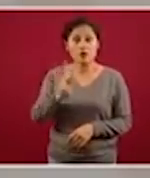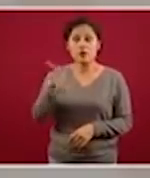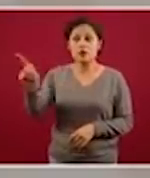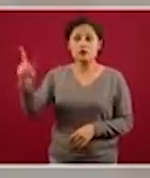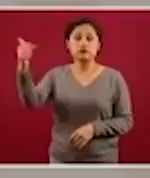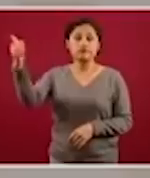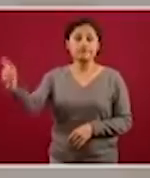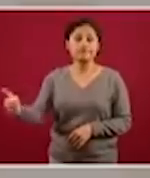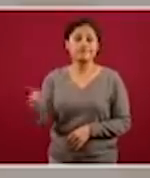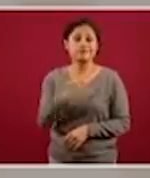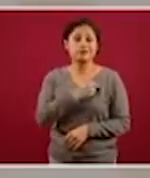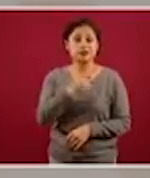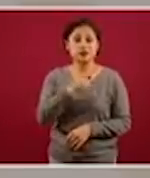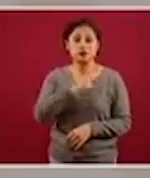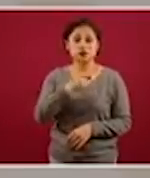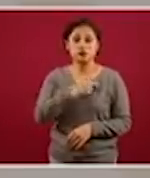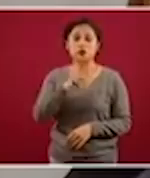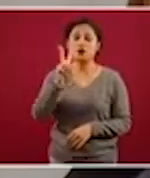falleció, ha sido una tragedia